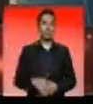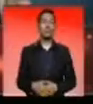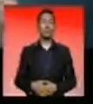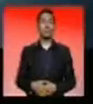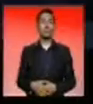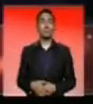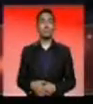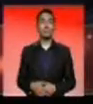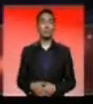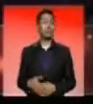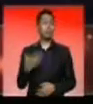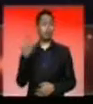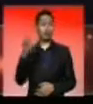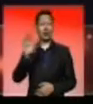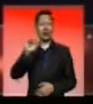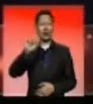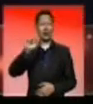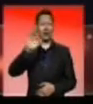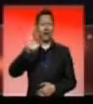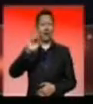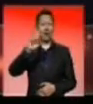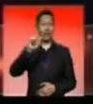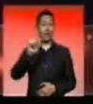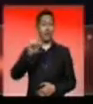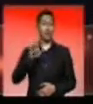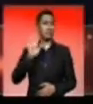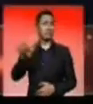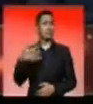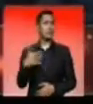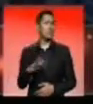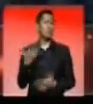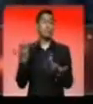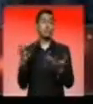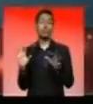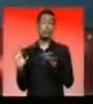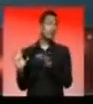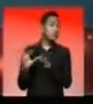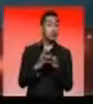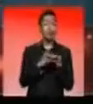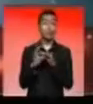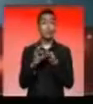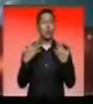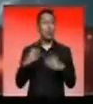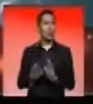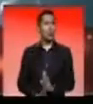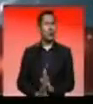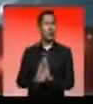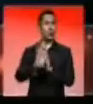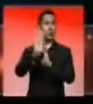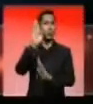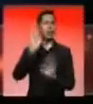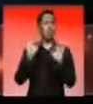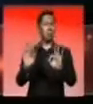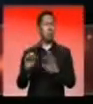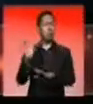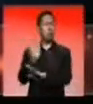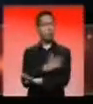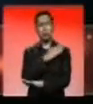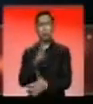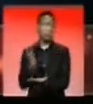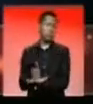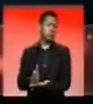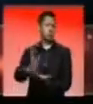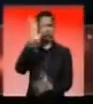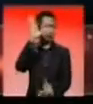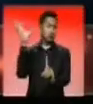Yatra asevera que aunque siempre soñó ser grande, lo ha conseguido a lo largo de su corta pero exitosa carrera. Y además mencionó que